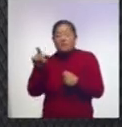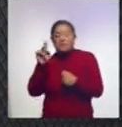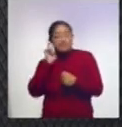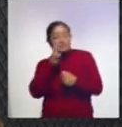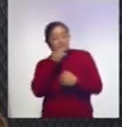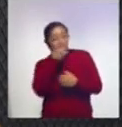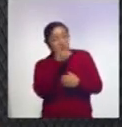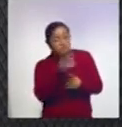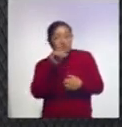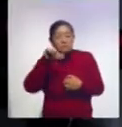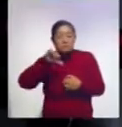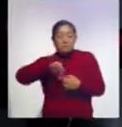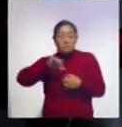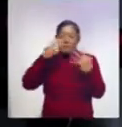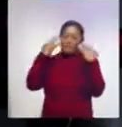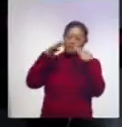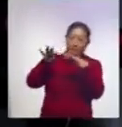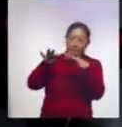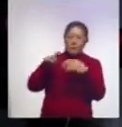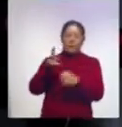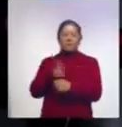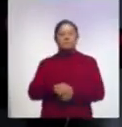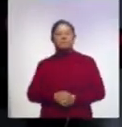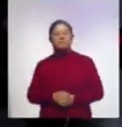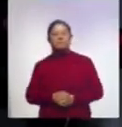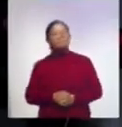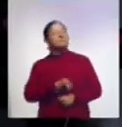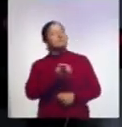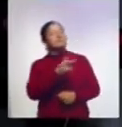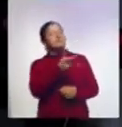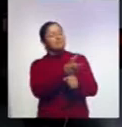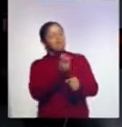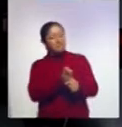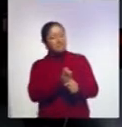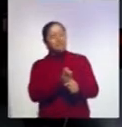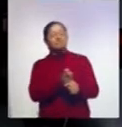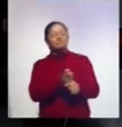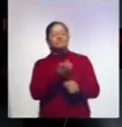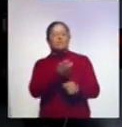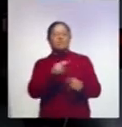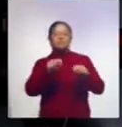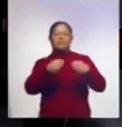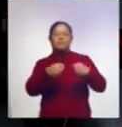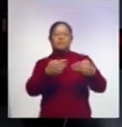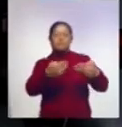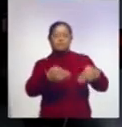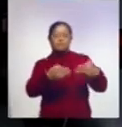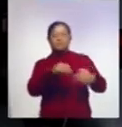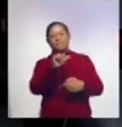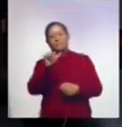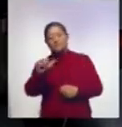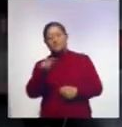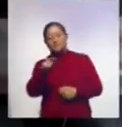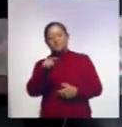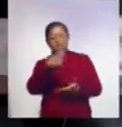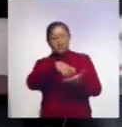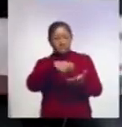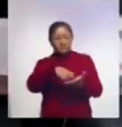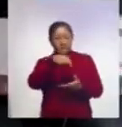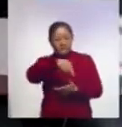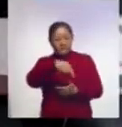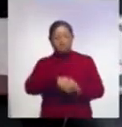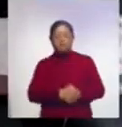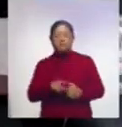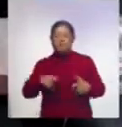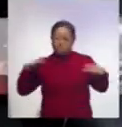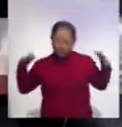los escucha esta tarde? Claro que sí, que todos están invitados a nuestro Tianguis Alternativo. Visiten el Tianguis, consuman local y